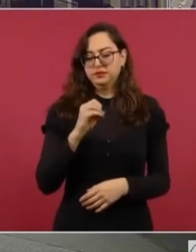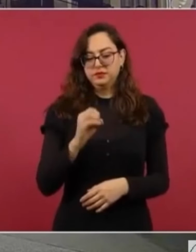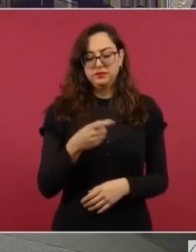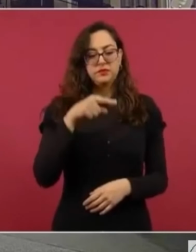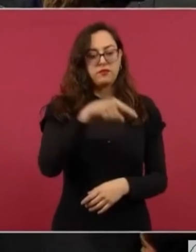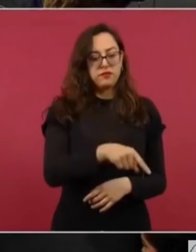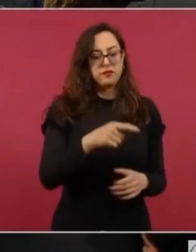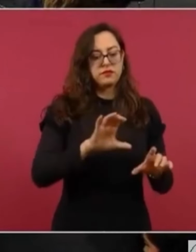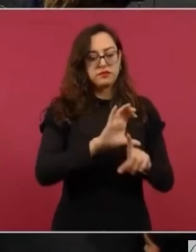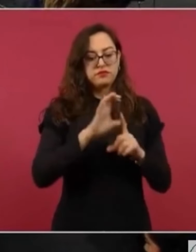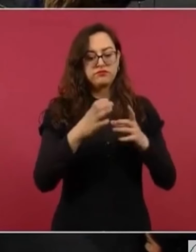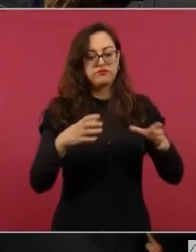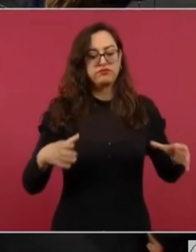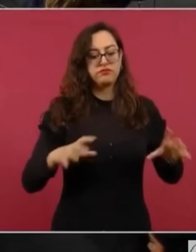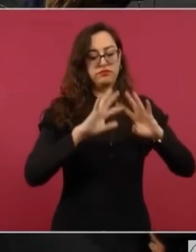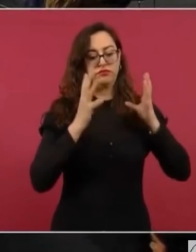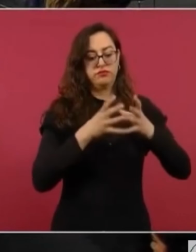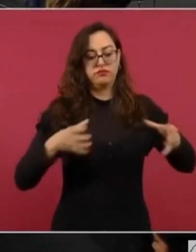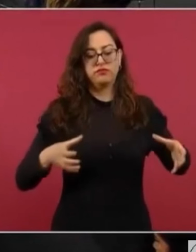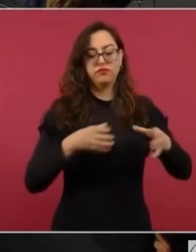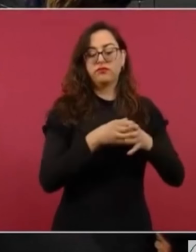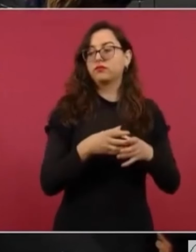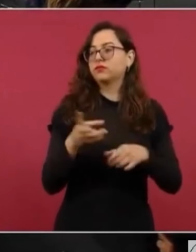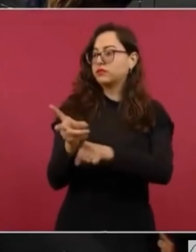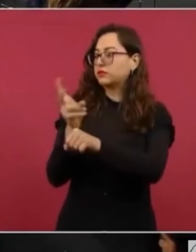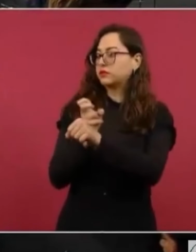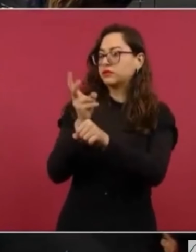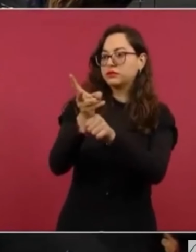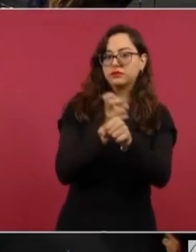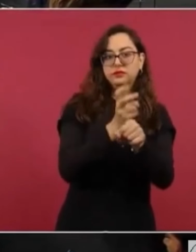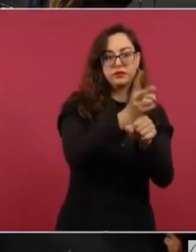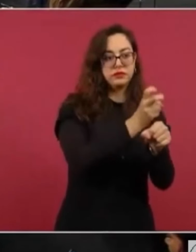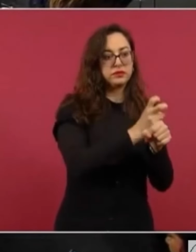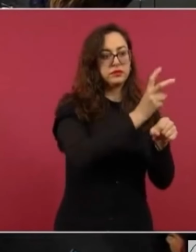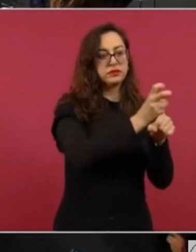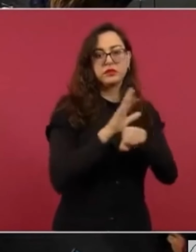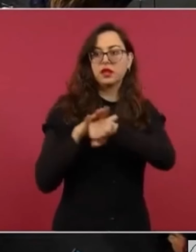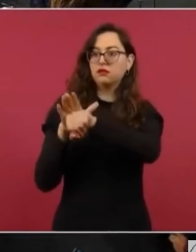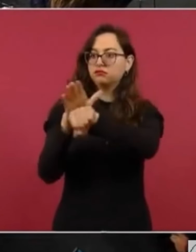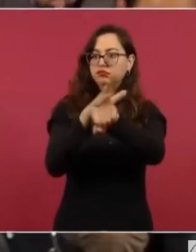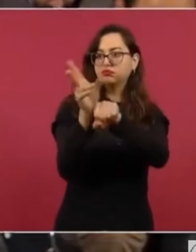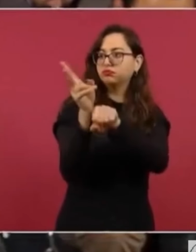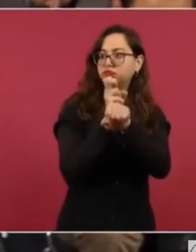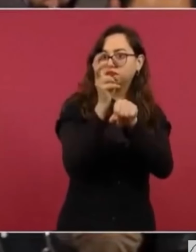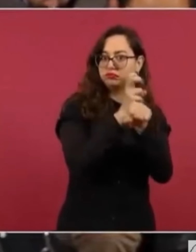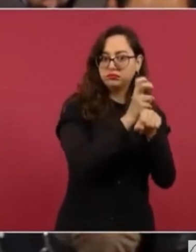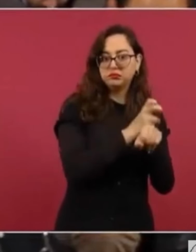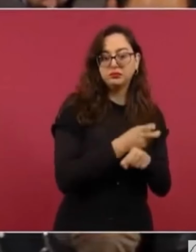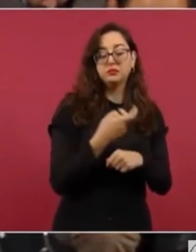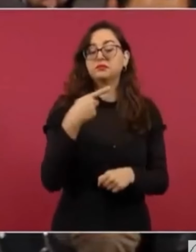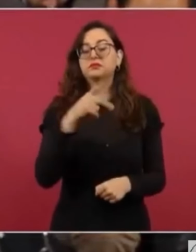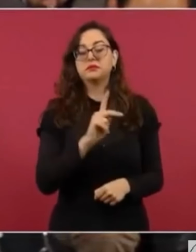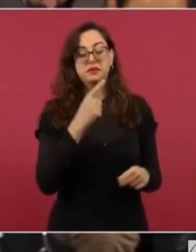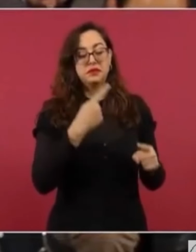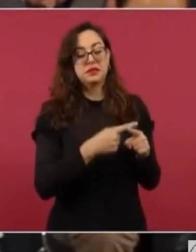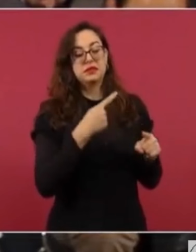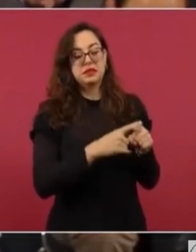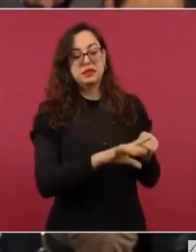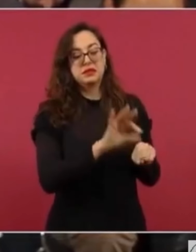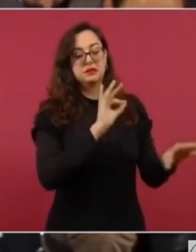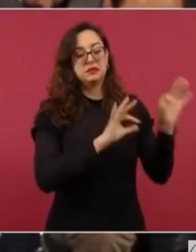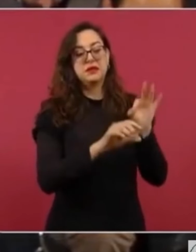de este Consejo Consultivo. Aunque la convocatoria la emitió el mecanismo, quienes exclusivamente seleccionarán a los nuevos